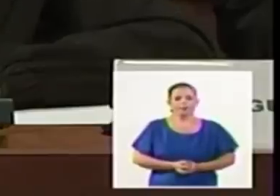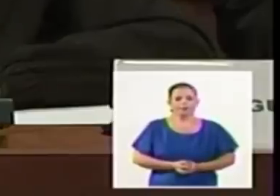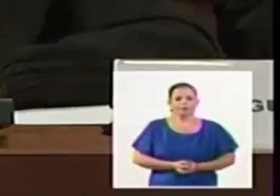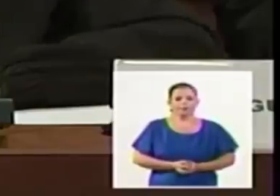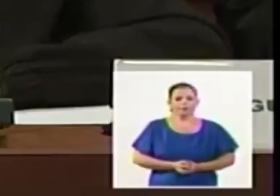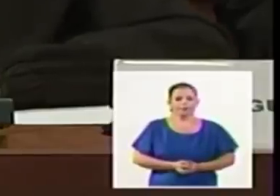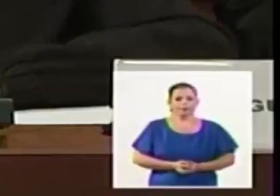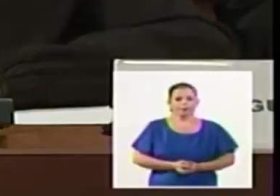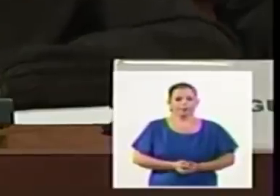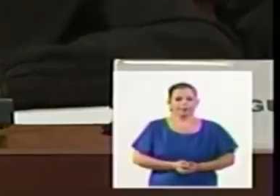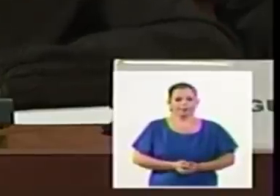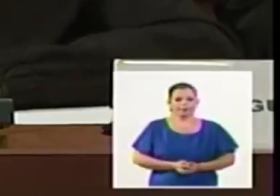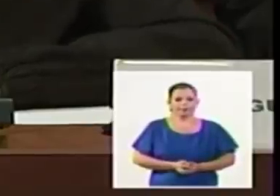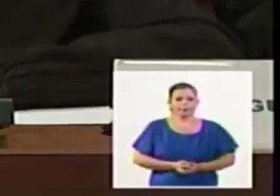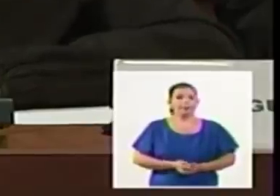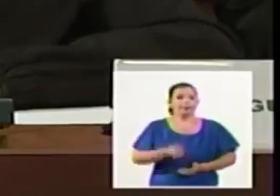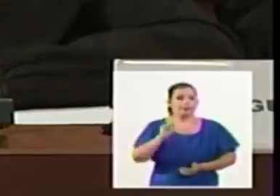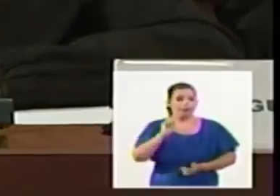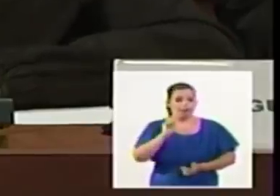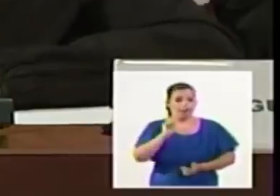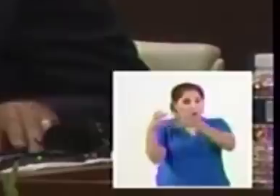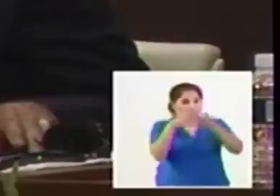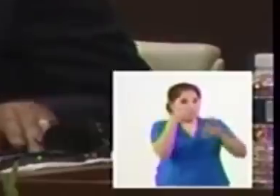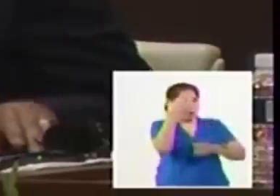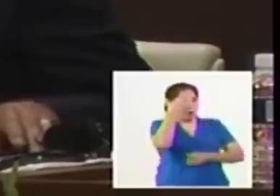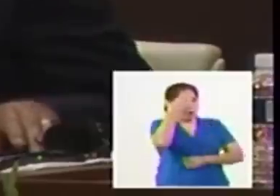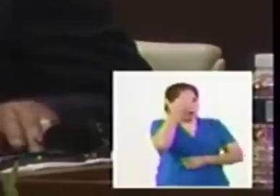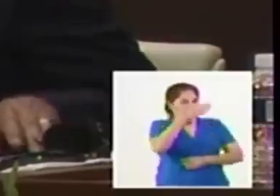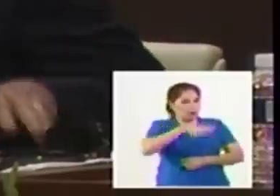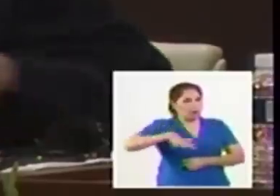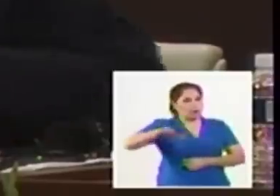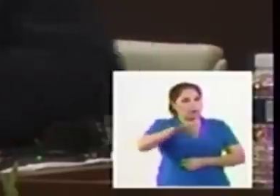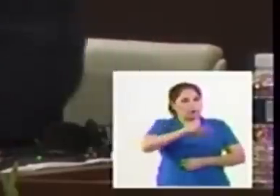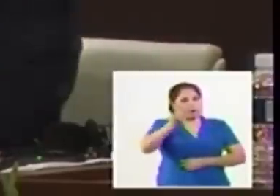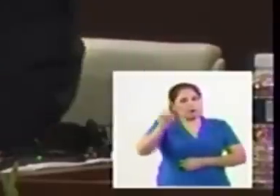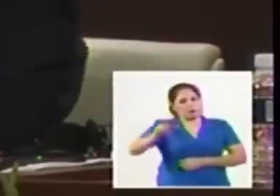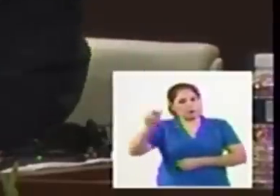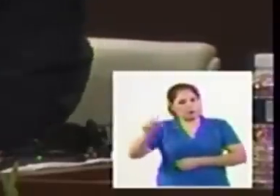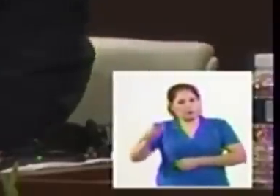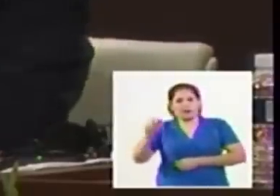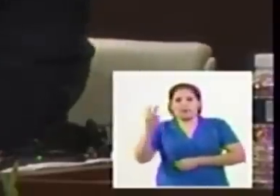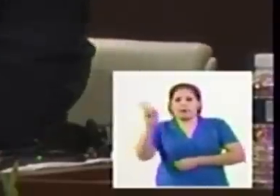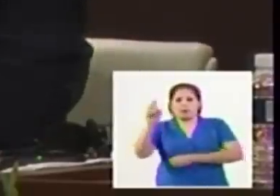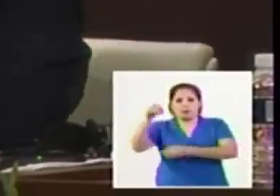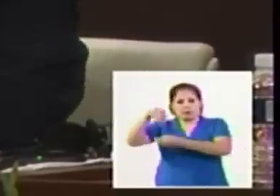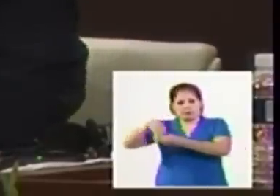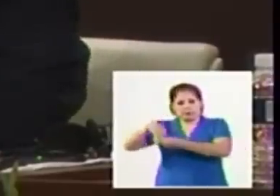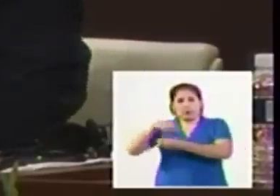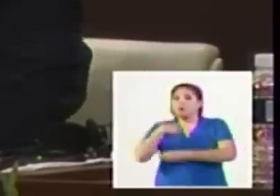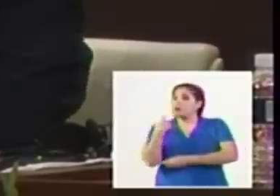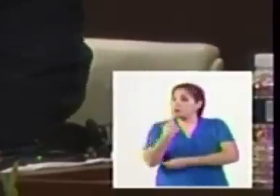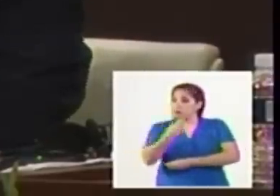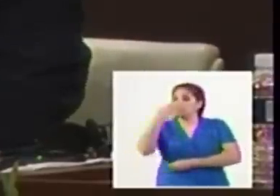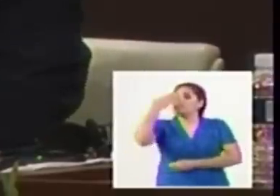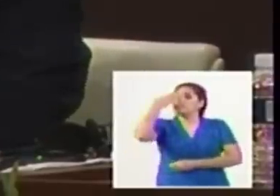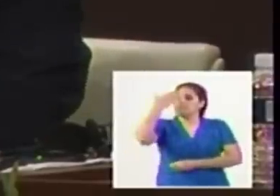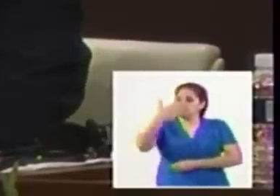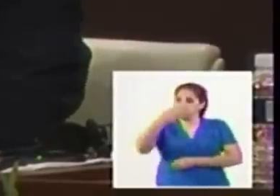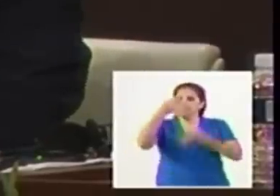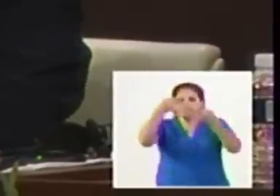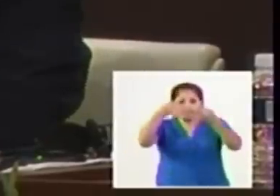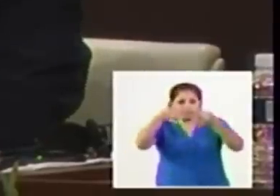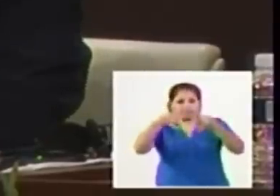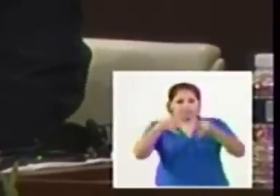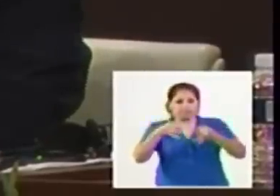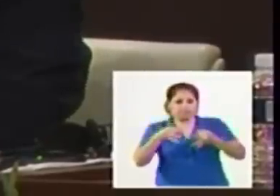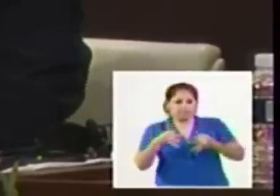Casa Blanca confirmaron la semana pasada que Nicaragua y Venezuela no están invitadas a la cumbre, porque Estados Unidos no los considera